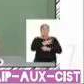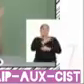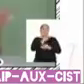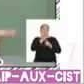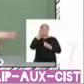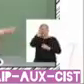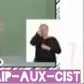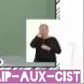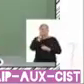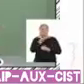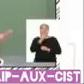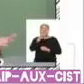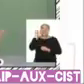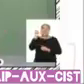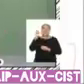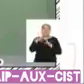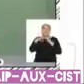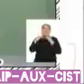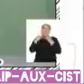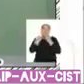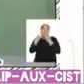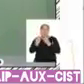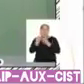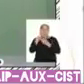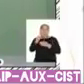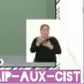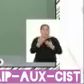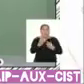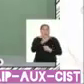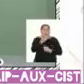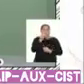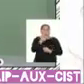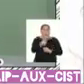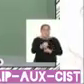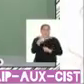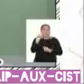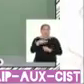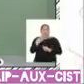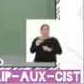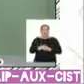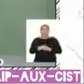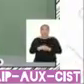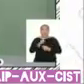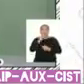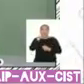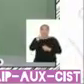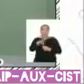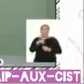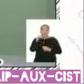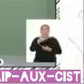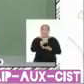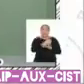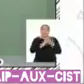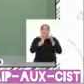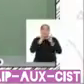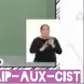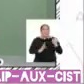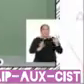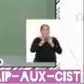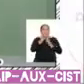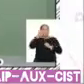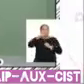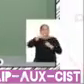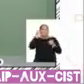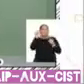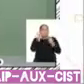sus padres, profesores, familiares cercanos que quieren lo mejor para ti, siempre van a hacer hincapié de que es una etapa muy importante y que tienes que